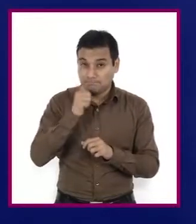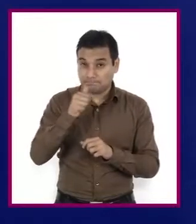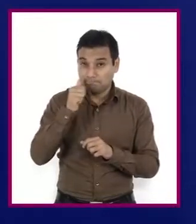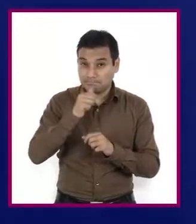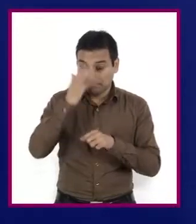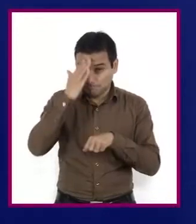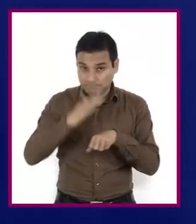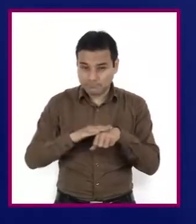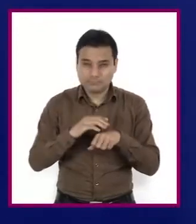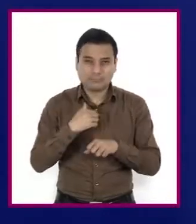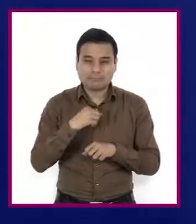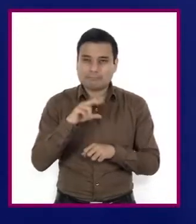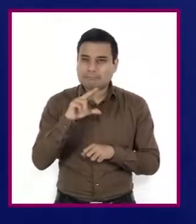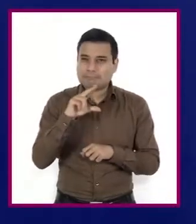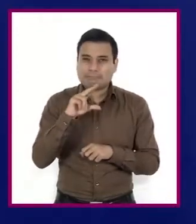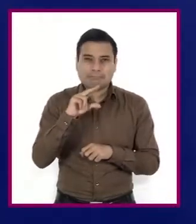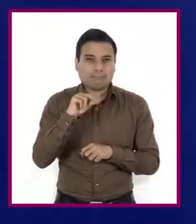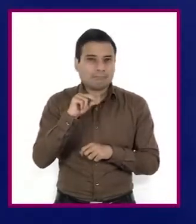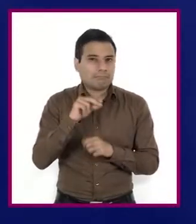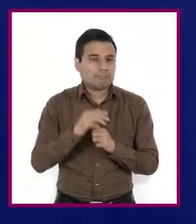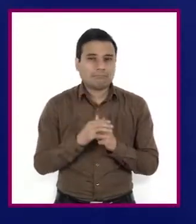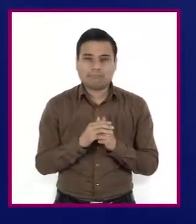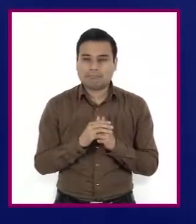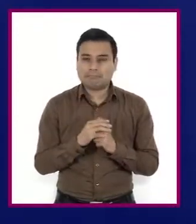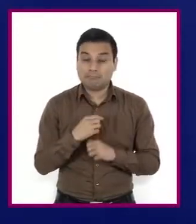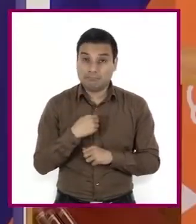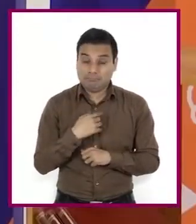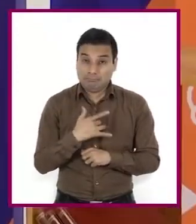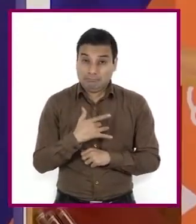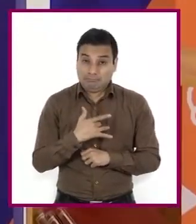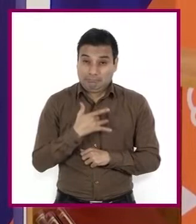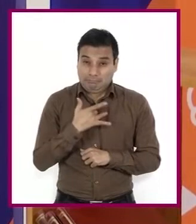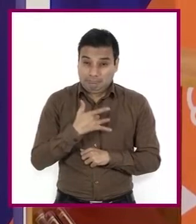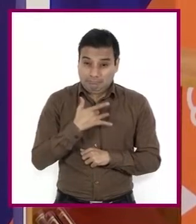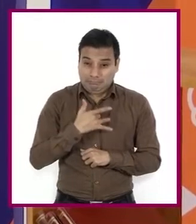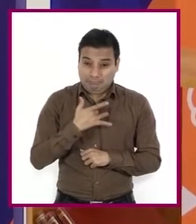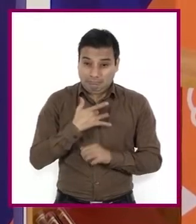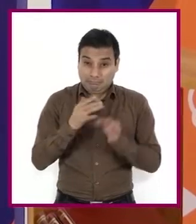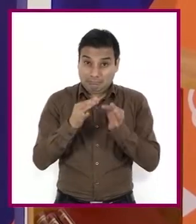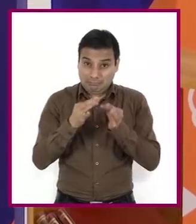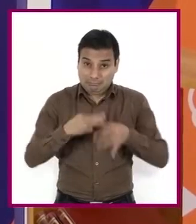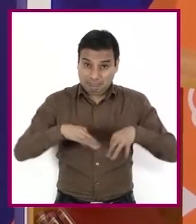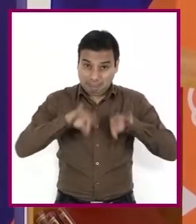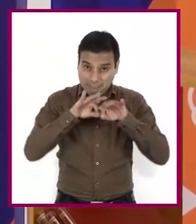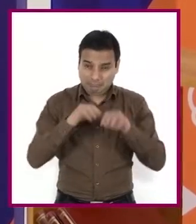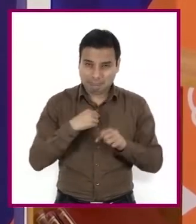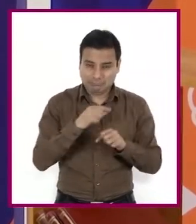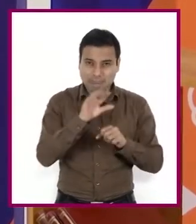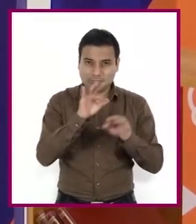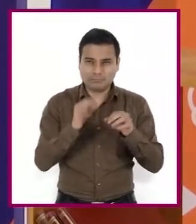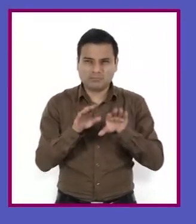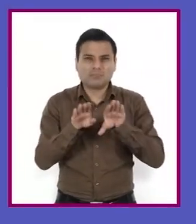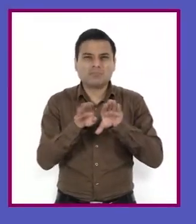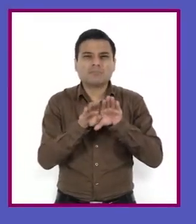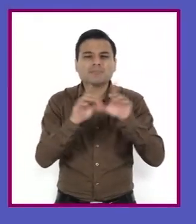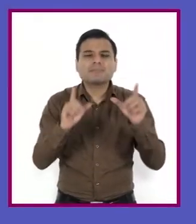tanto. Elijo lo que me parece importante. Muéstranos cómo quedó tu